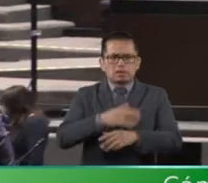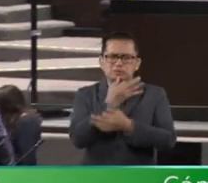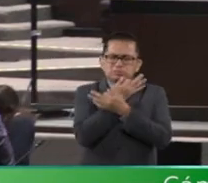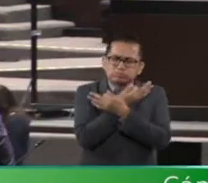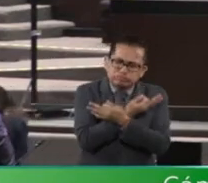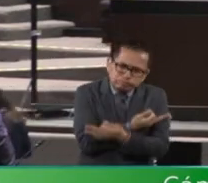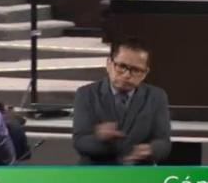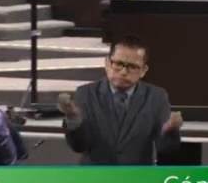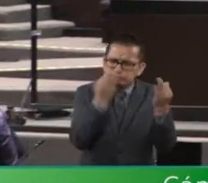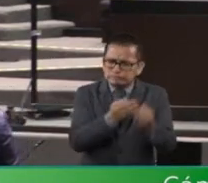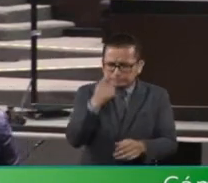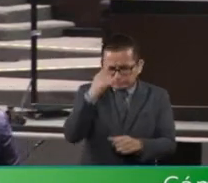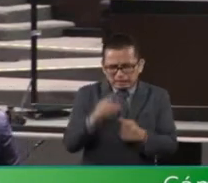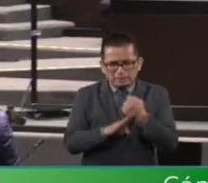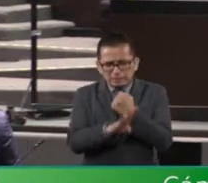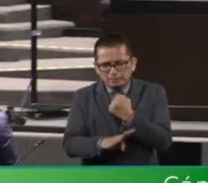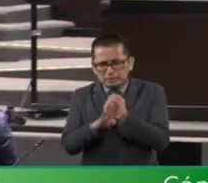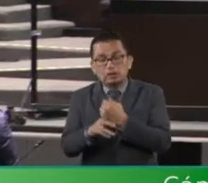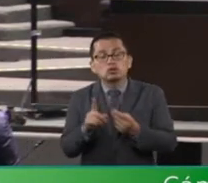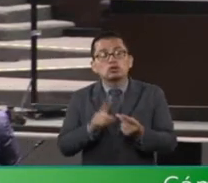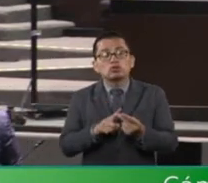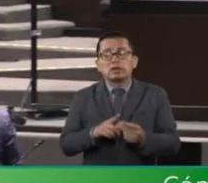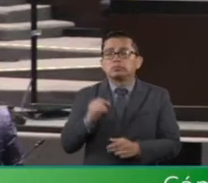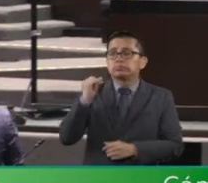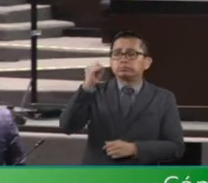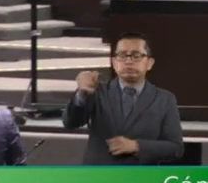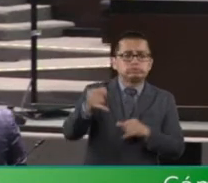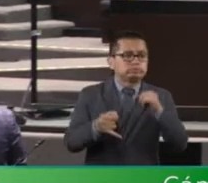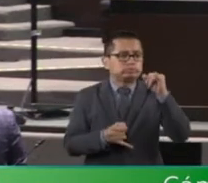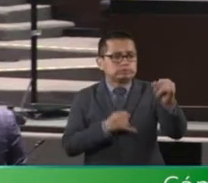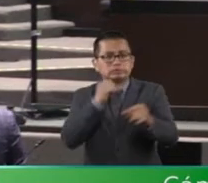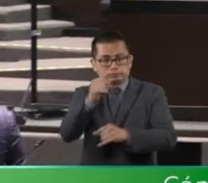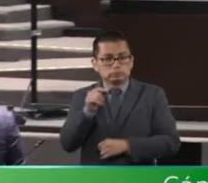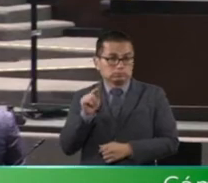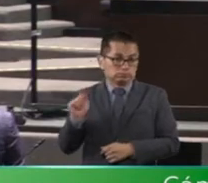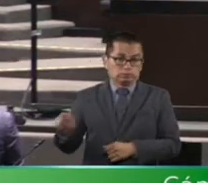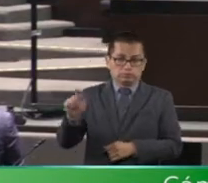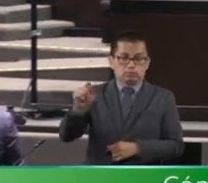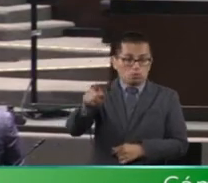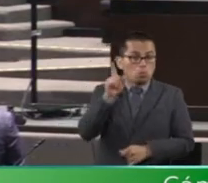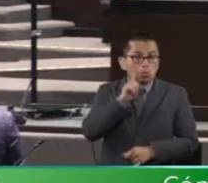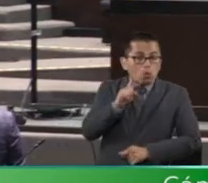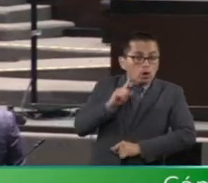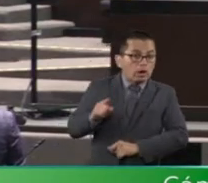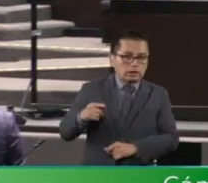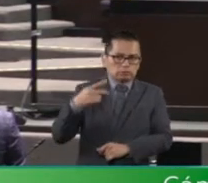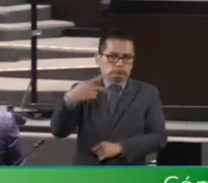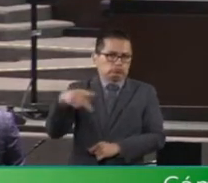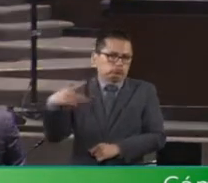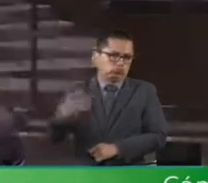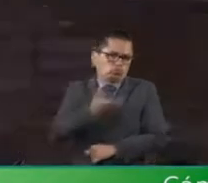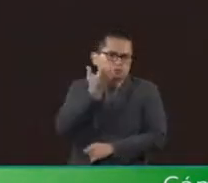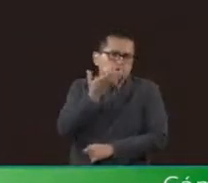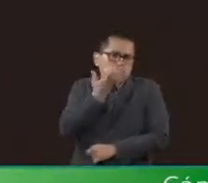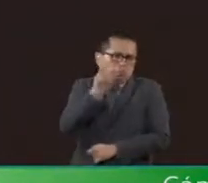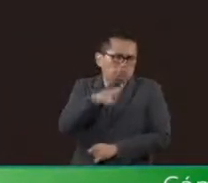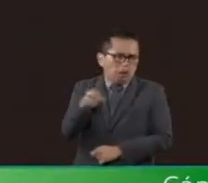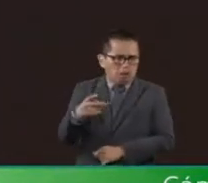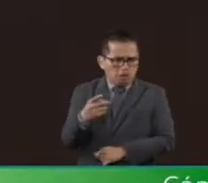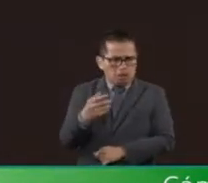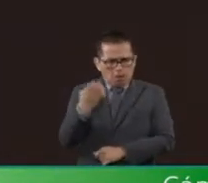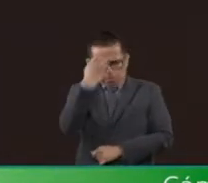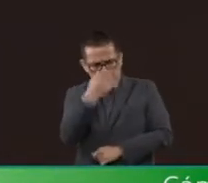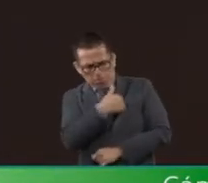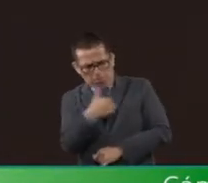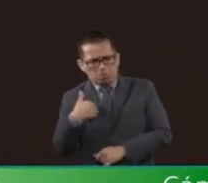a las zonas más lejanas de las metrópolis, donde las mujeres muchas veces por sus y costumbres también no se revisan. Son